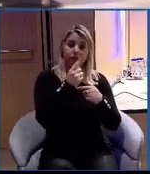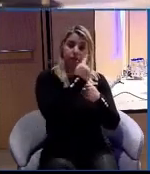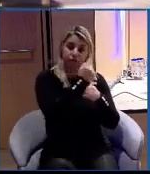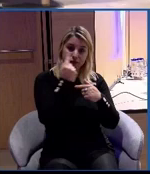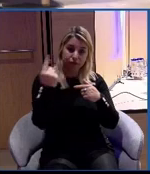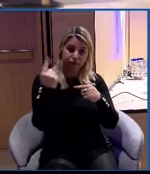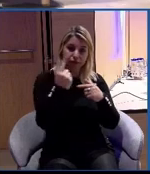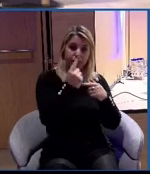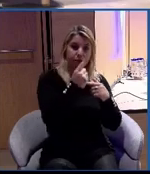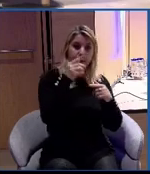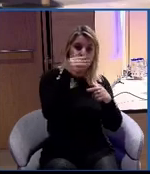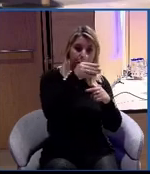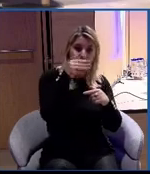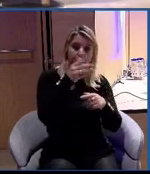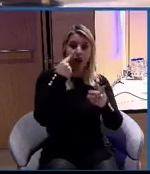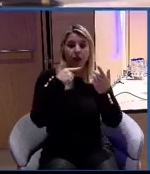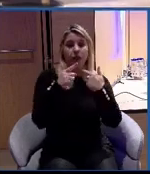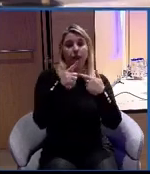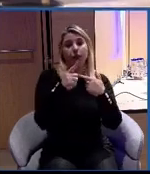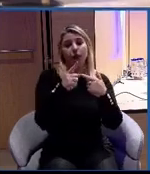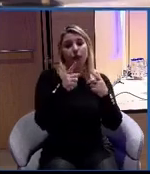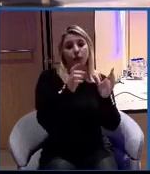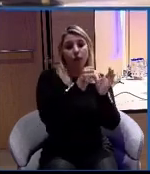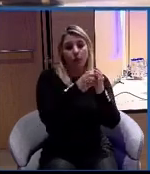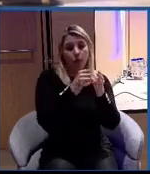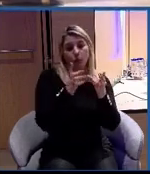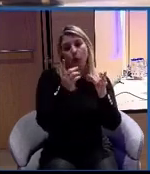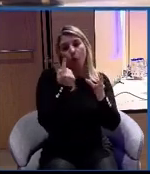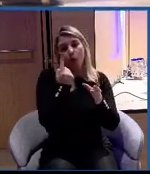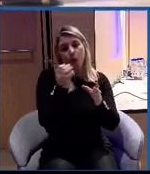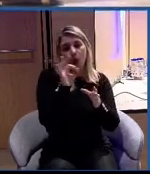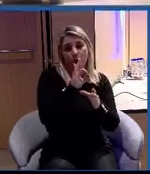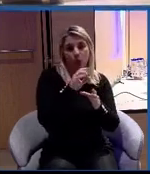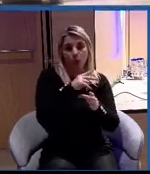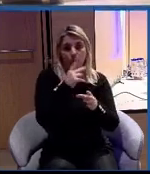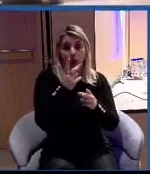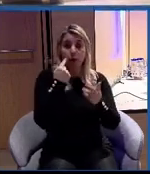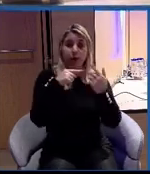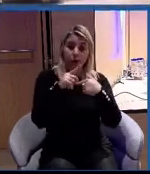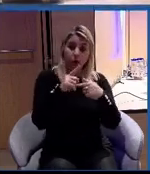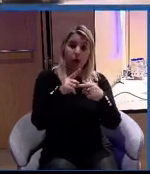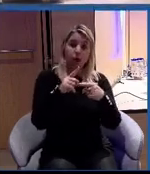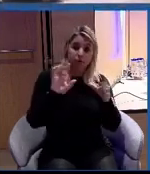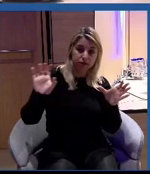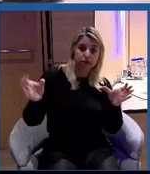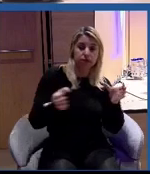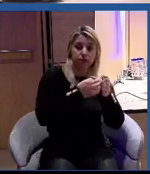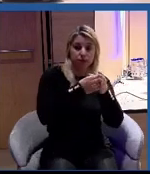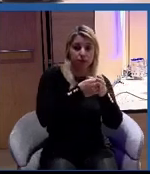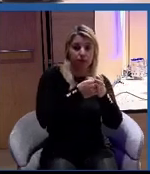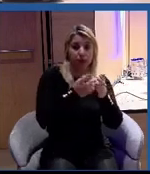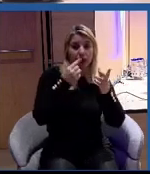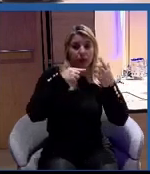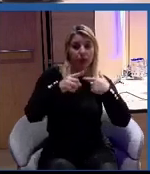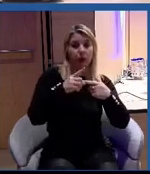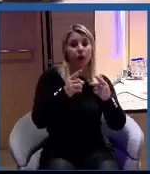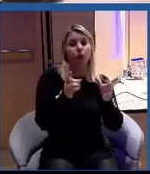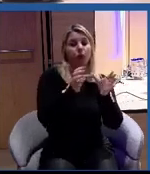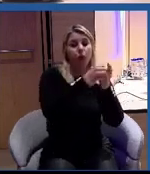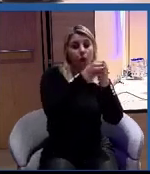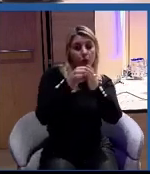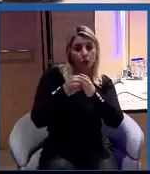o con uno o dos medios en esta ocasión dijimos vamos a sumar a los bcam a los medios más grandes de